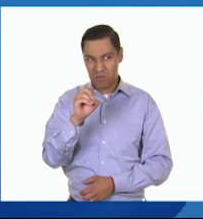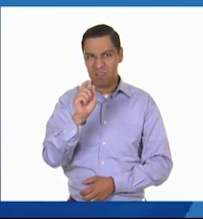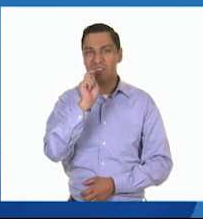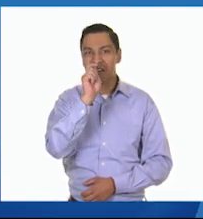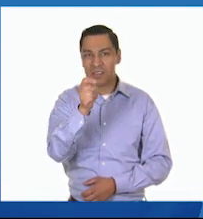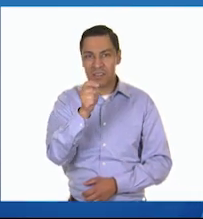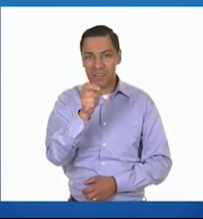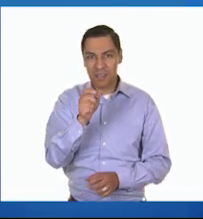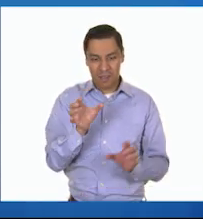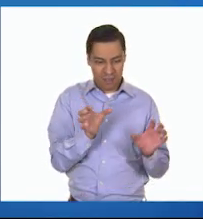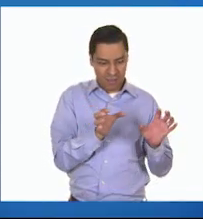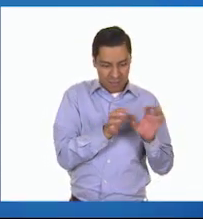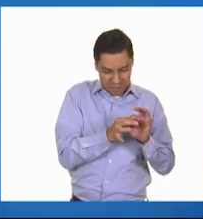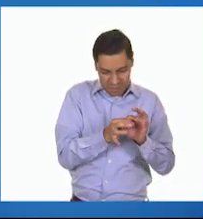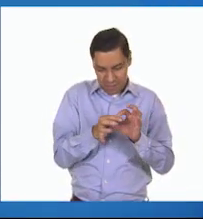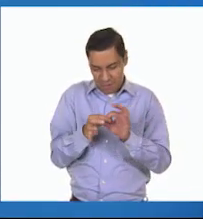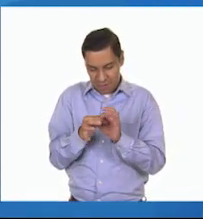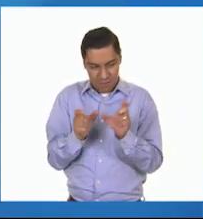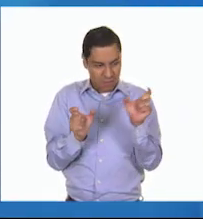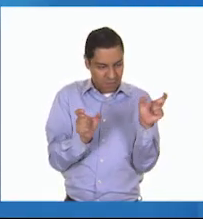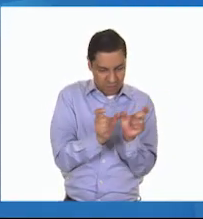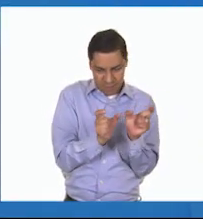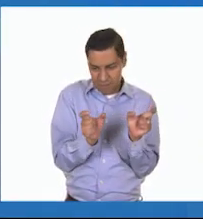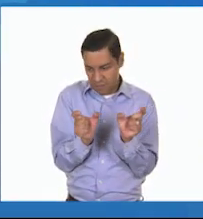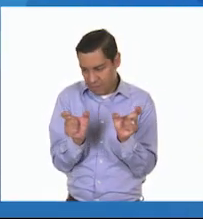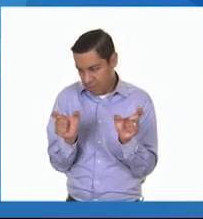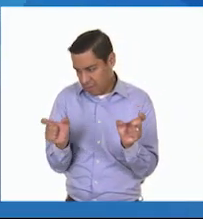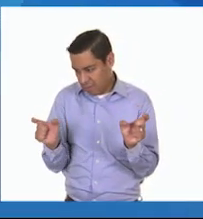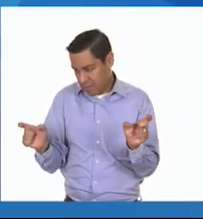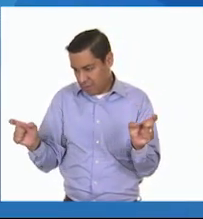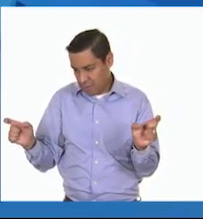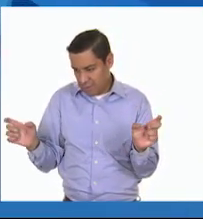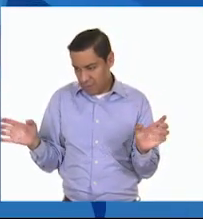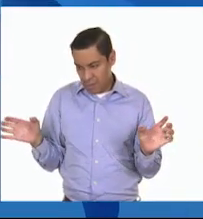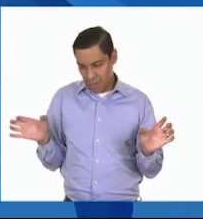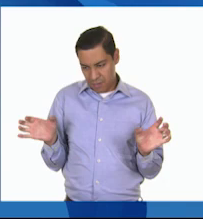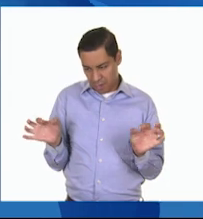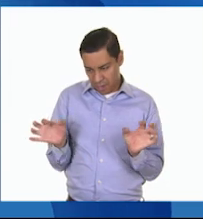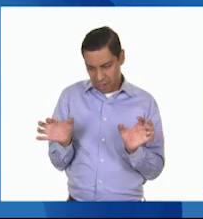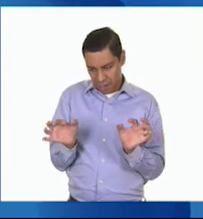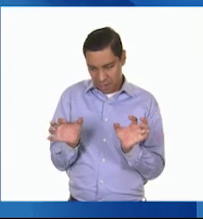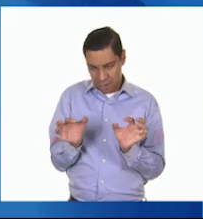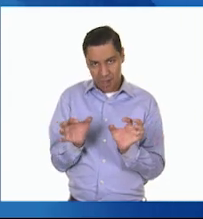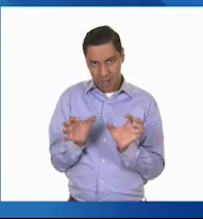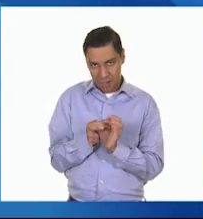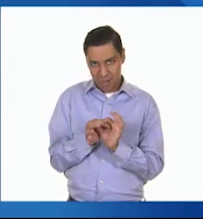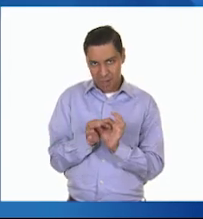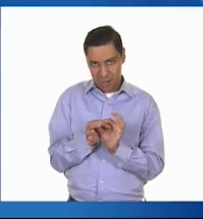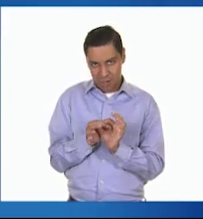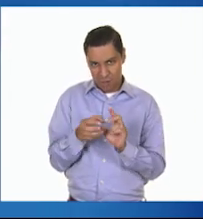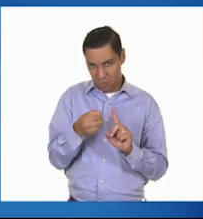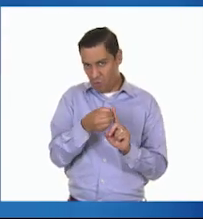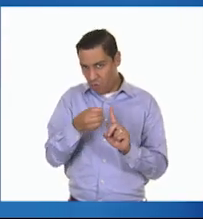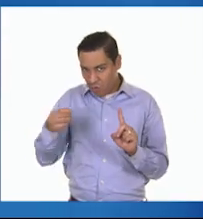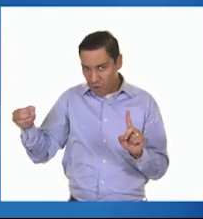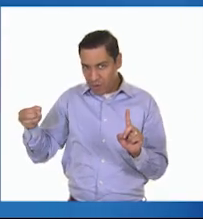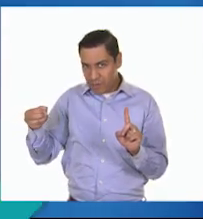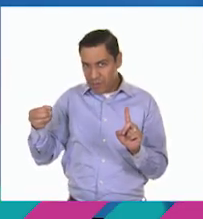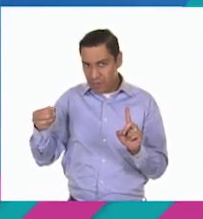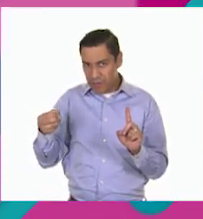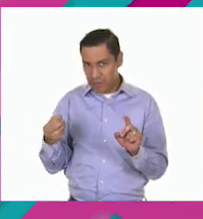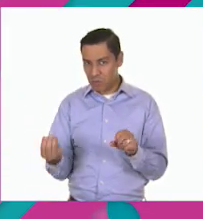están apareciendo en pantalla. También necesitaremos algunas frases que nos den contexto, que nos ubiquen